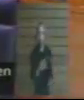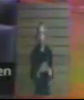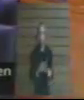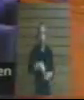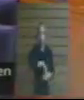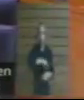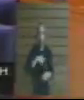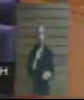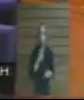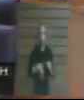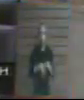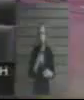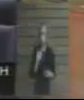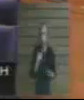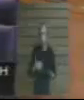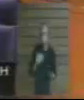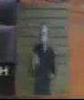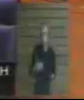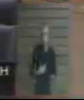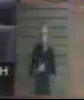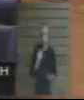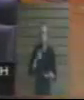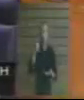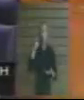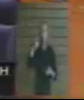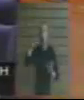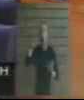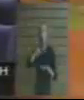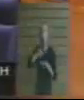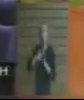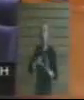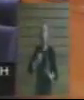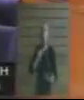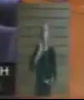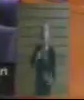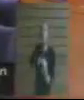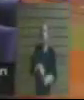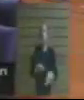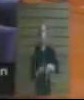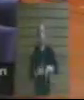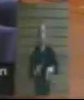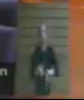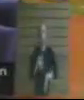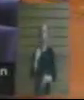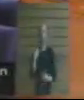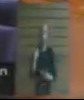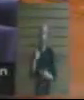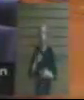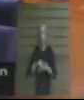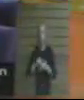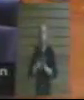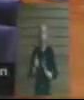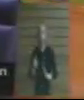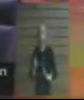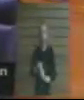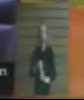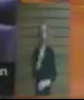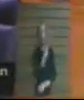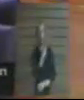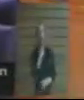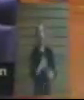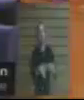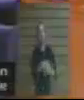pues molesto y diciendo, plan de inversiones. Izquierda Esquerra sale y dice, bueno, pues plan de inversiones, como ya ha dicho el de Bildu, pues yo voy a